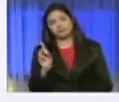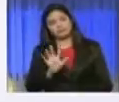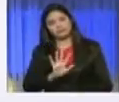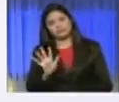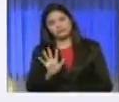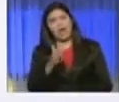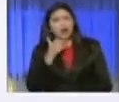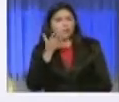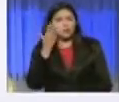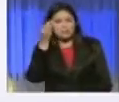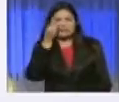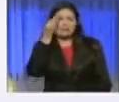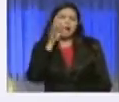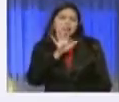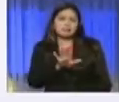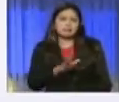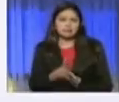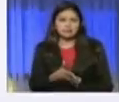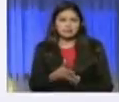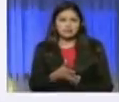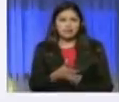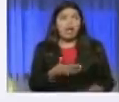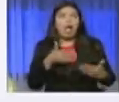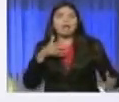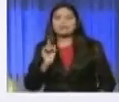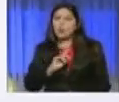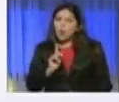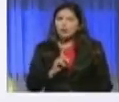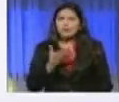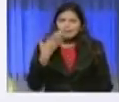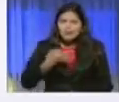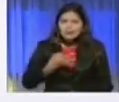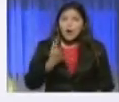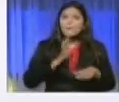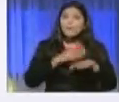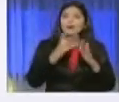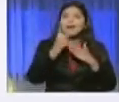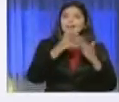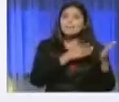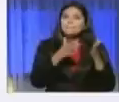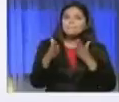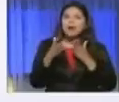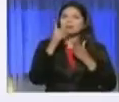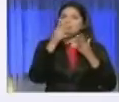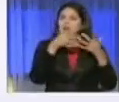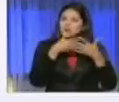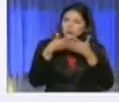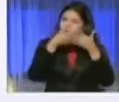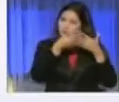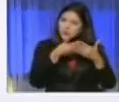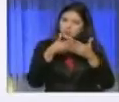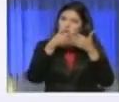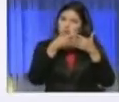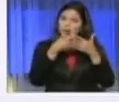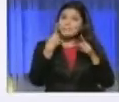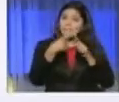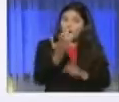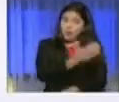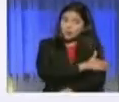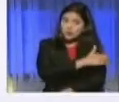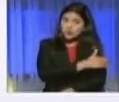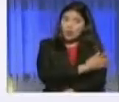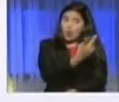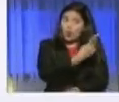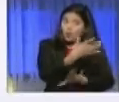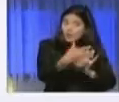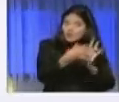Algo así. No es exagerado pensarlo, porque el plan del Imperio Norteamericano y de la derecha de la Triple Alianza,